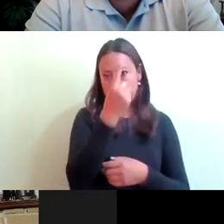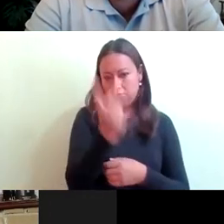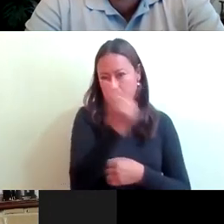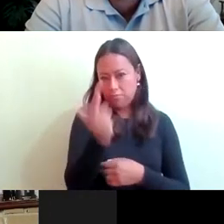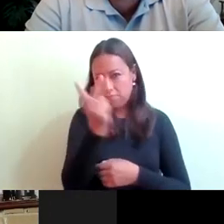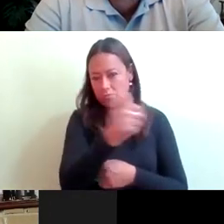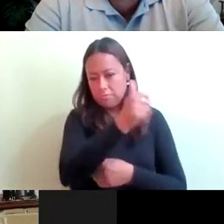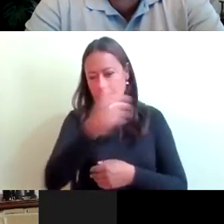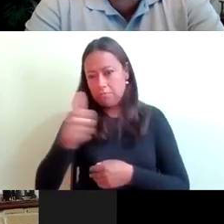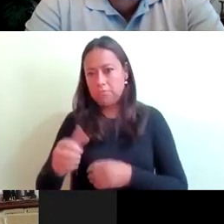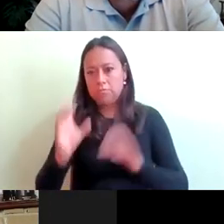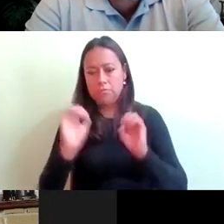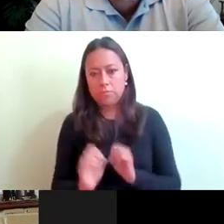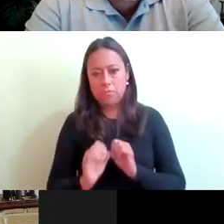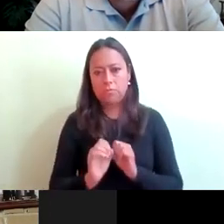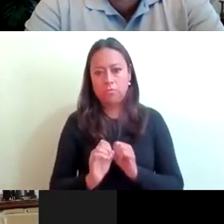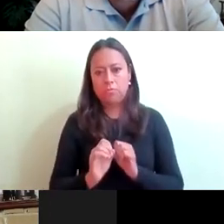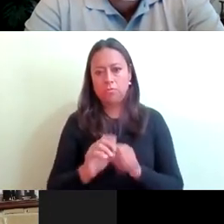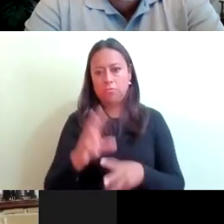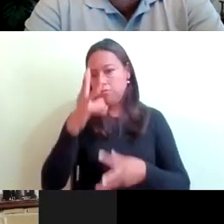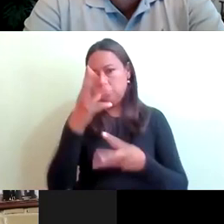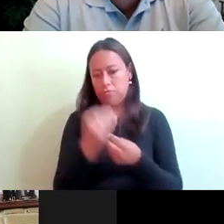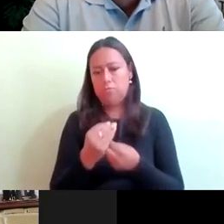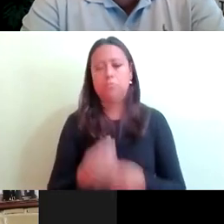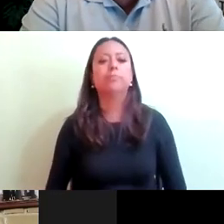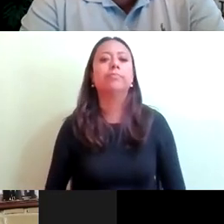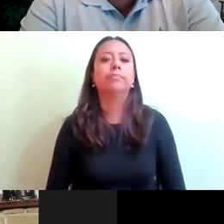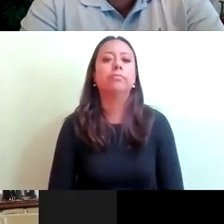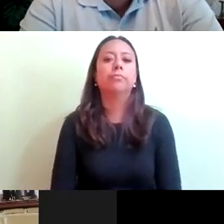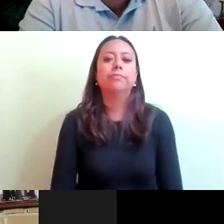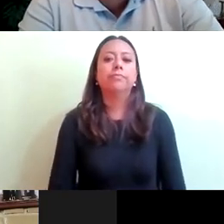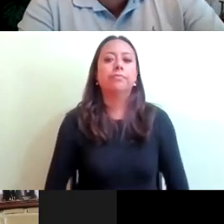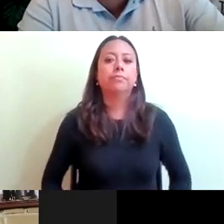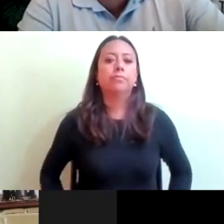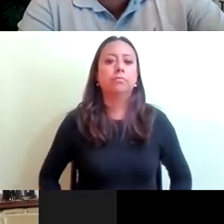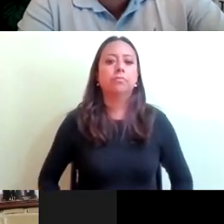Sí, si gusta formularlas en bloque. Está bien.